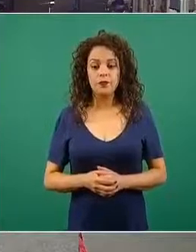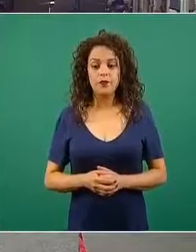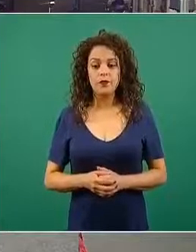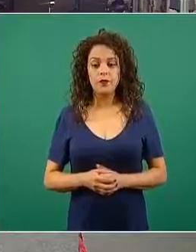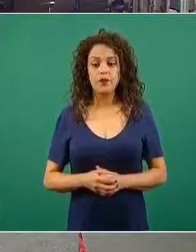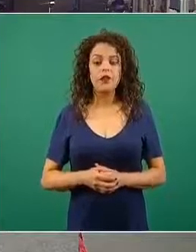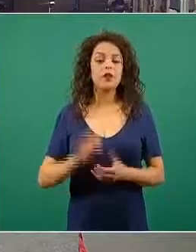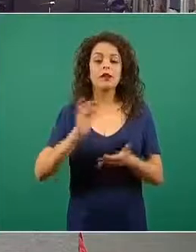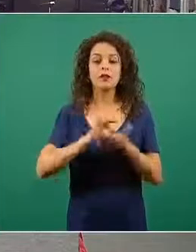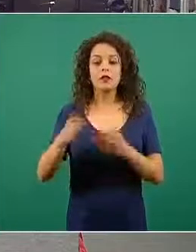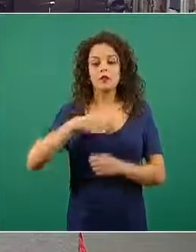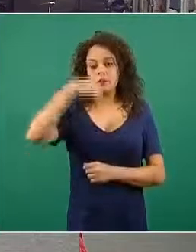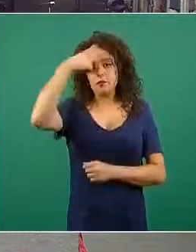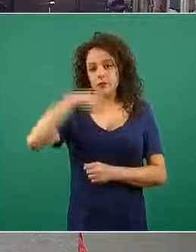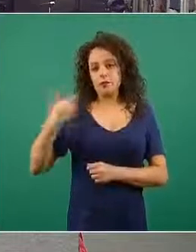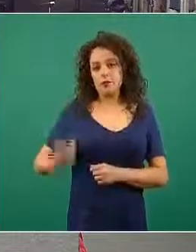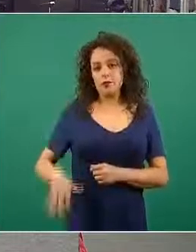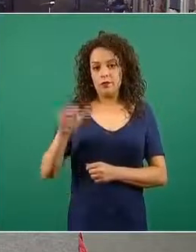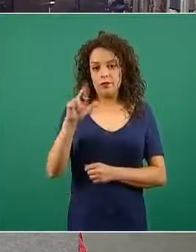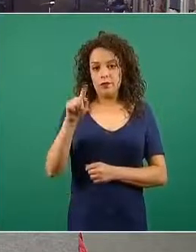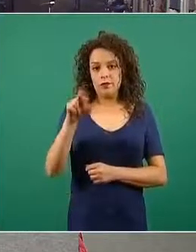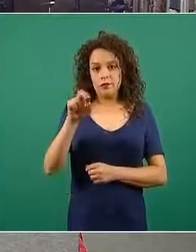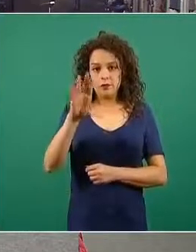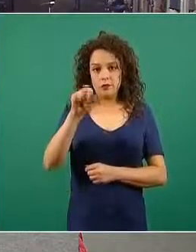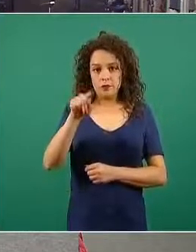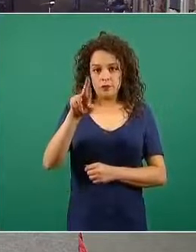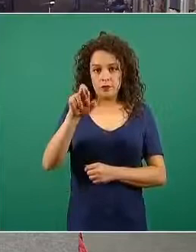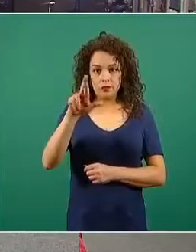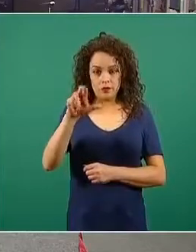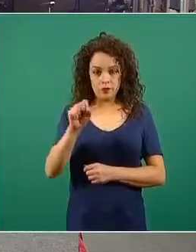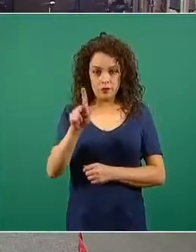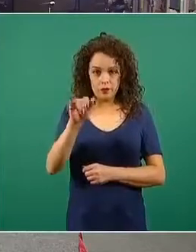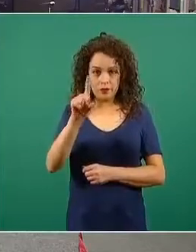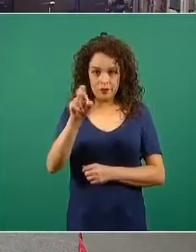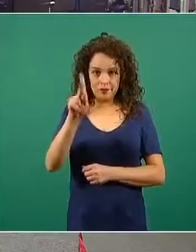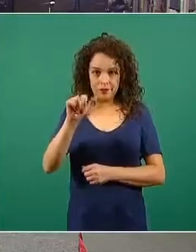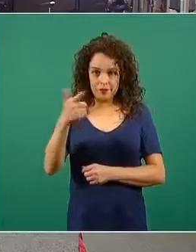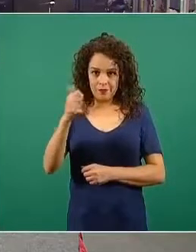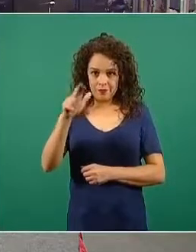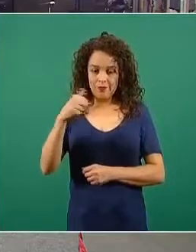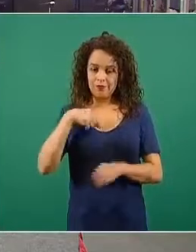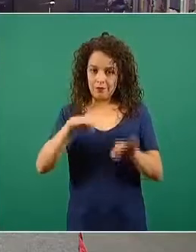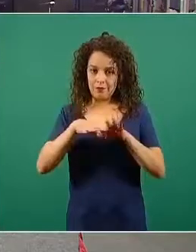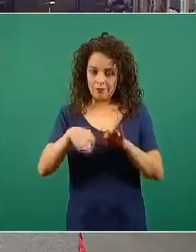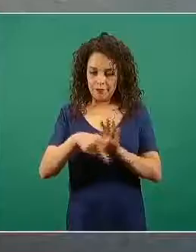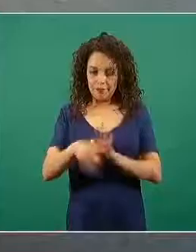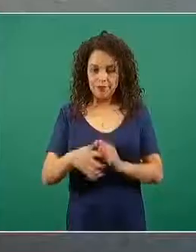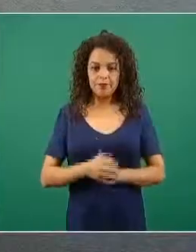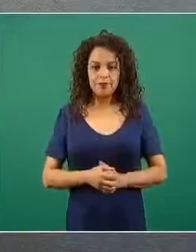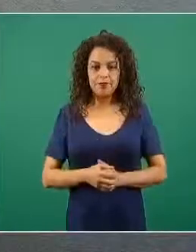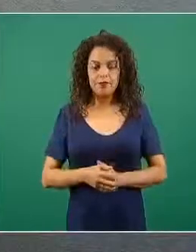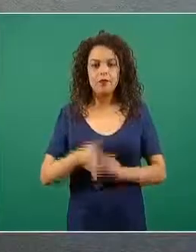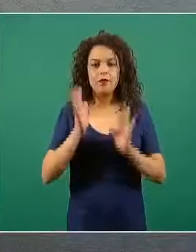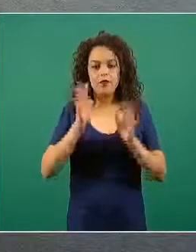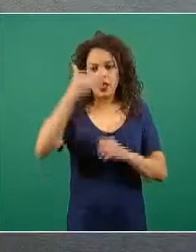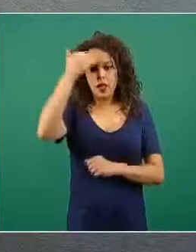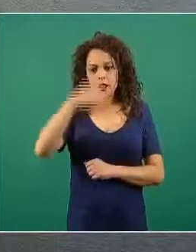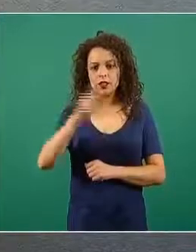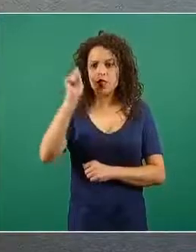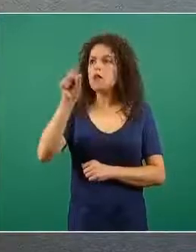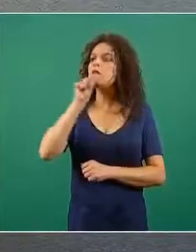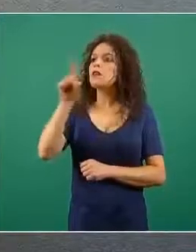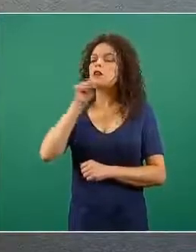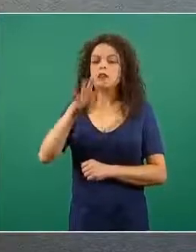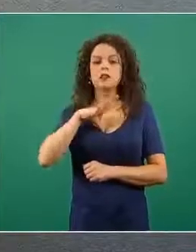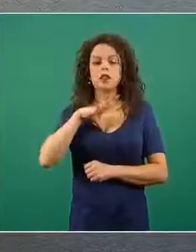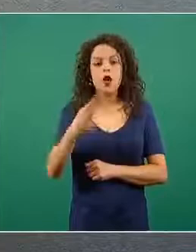Gracias, buenas noches. Arturo Contreras, de Pie de Página. Tenemos reportes de que en Jalisco ya se reportaron 4 casos de una